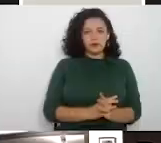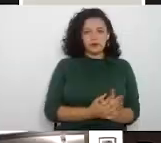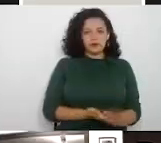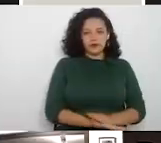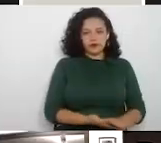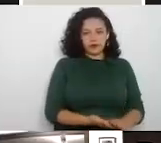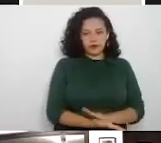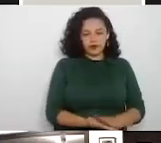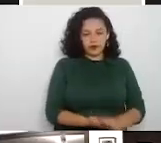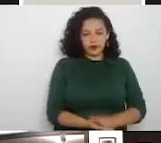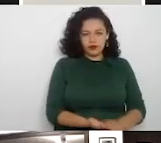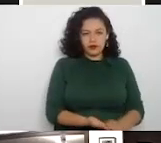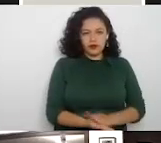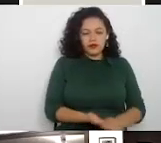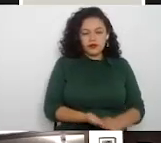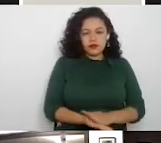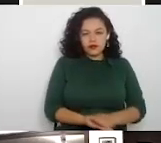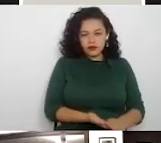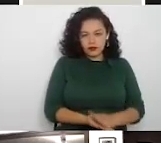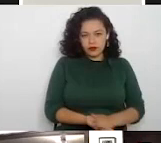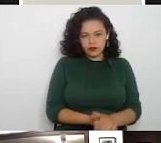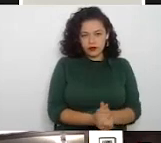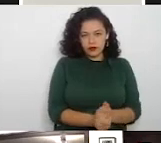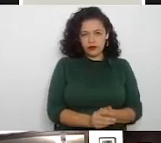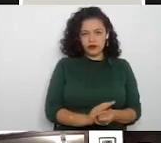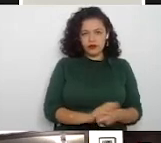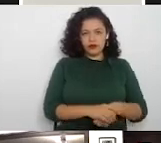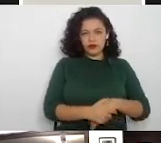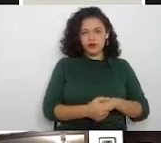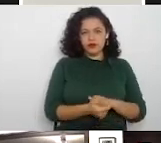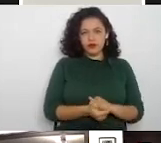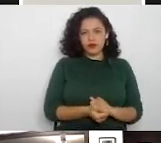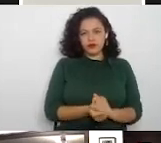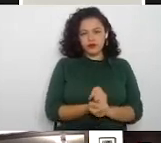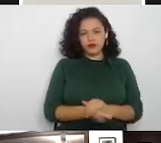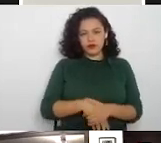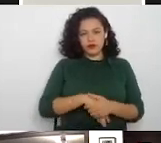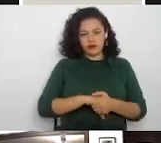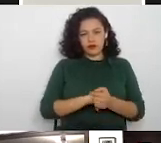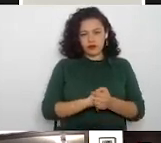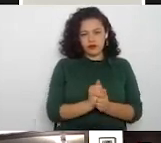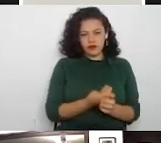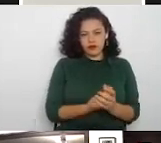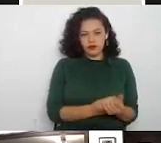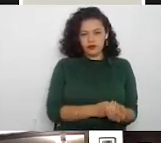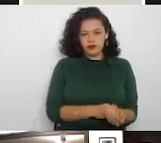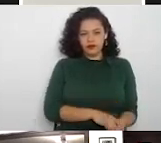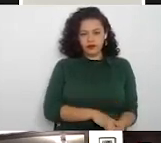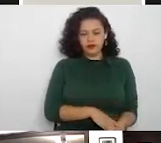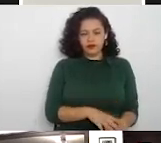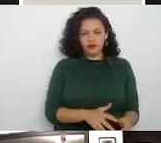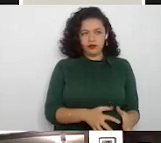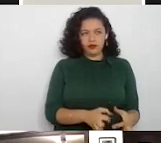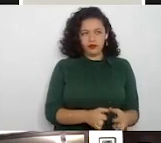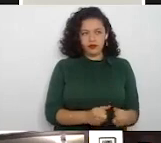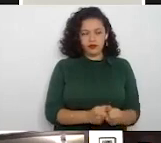Bueno, pues vamos a iniciar haciendo un muy breve repaso de lo